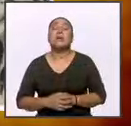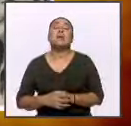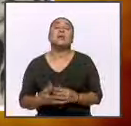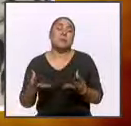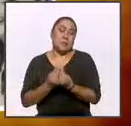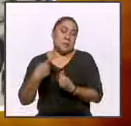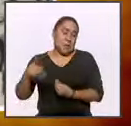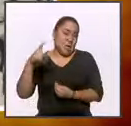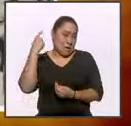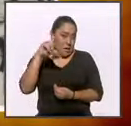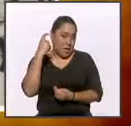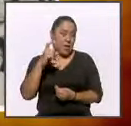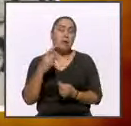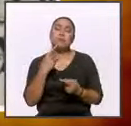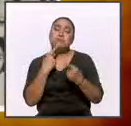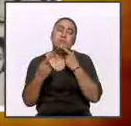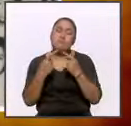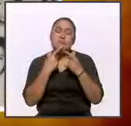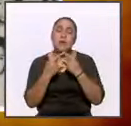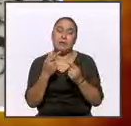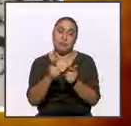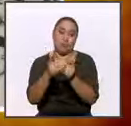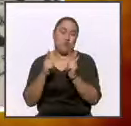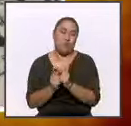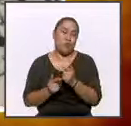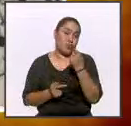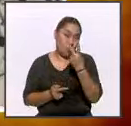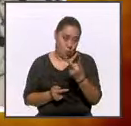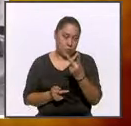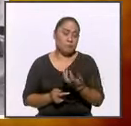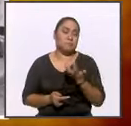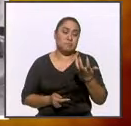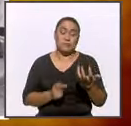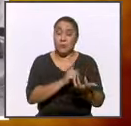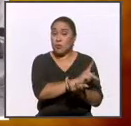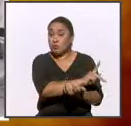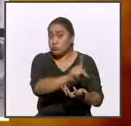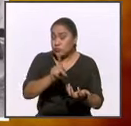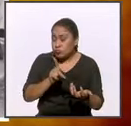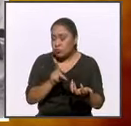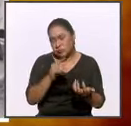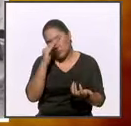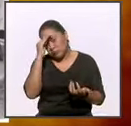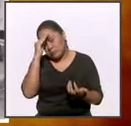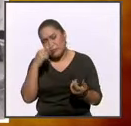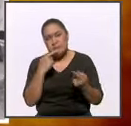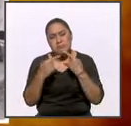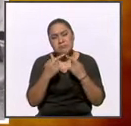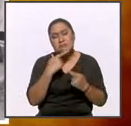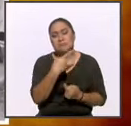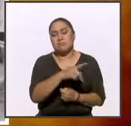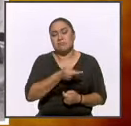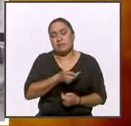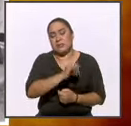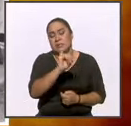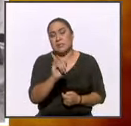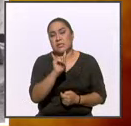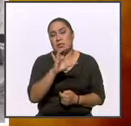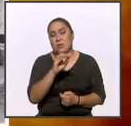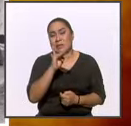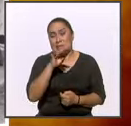de Querétaro se formaron dos bloques. Uno, mayoritario, se definió como jacobino y en lo